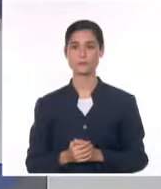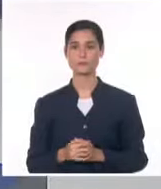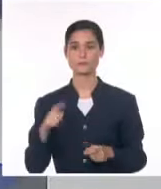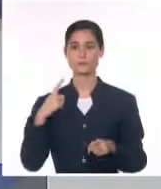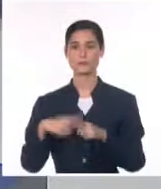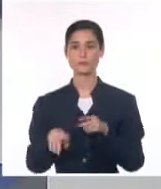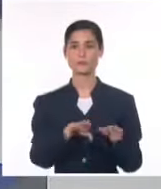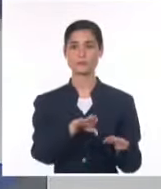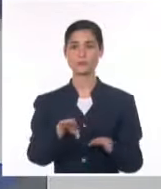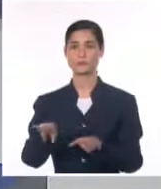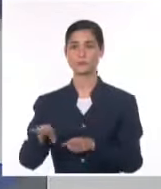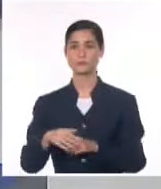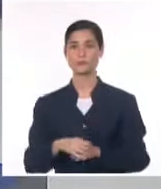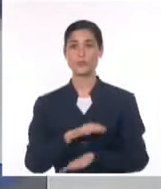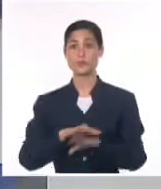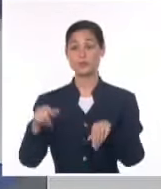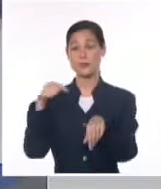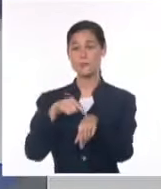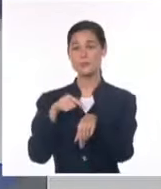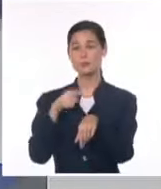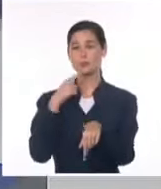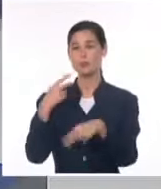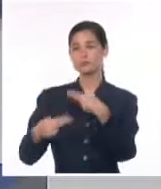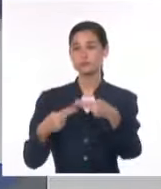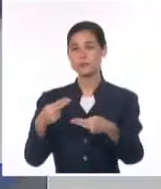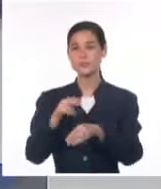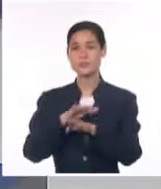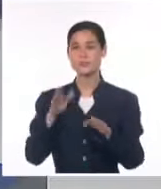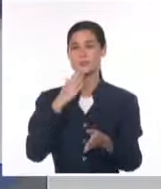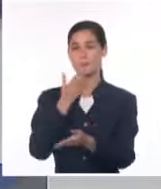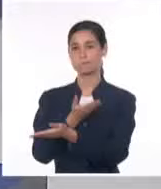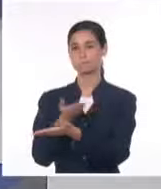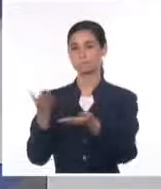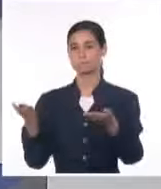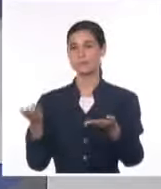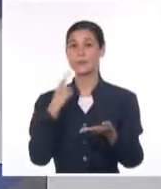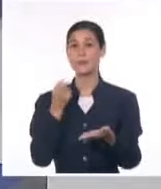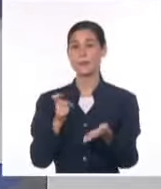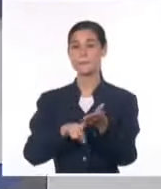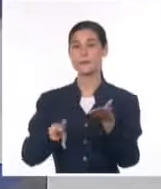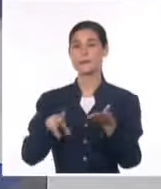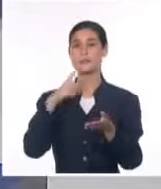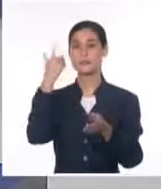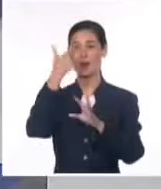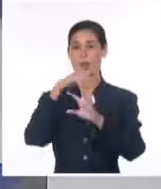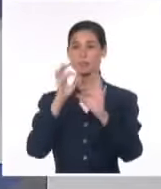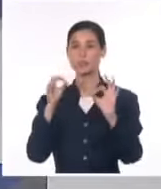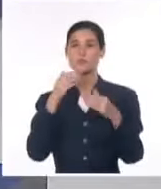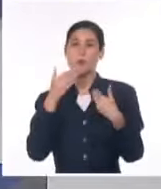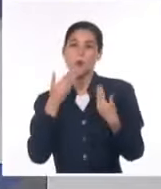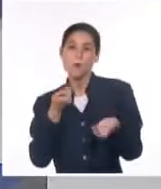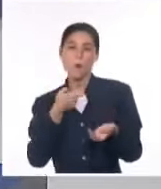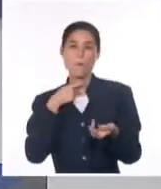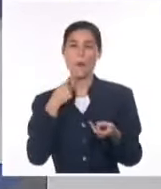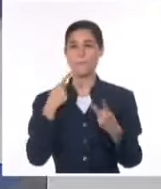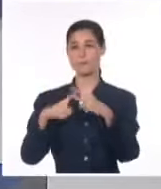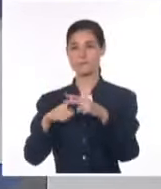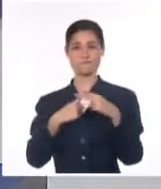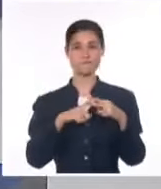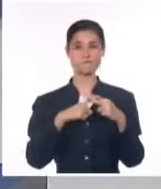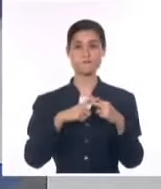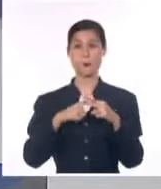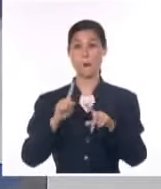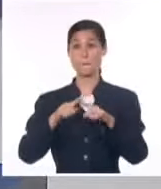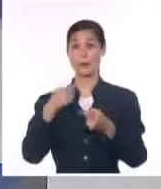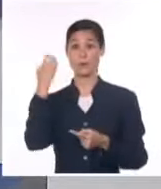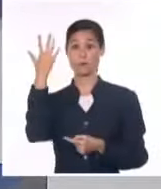Y en este minuto establecemos comunicación con nuestros colegas del Telecentro de Artemisa para conocer cómo se recupera la provincia tras el paso del